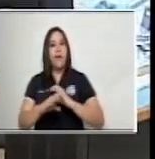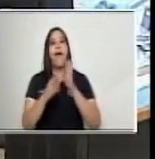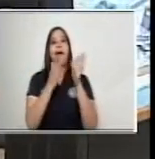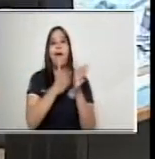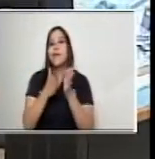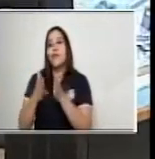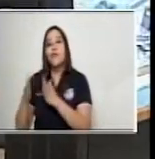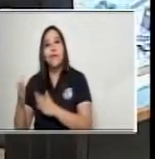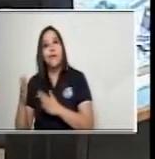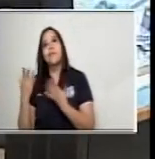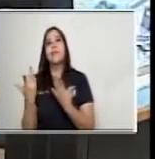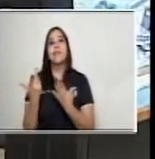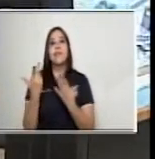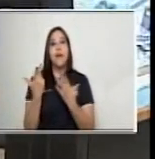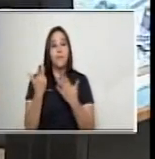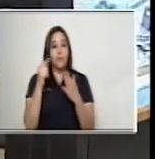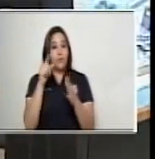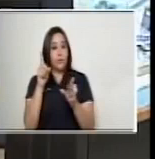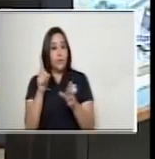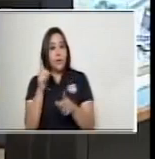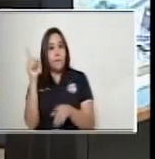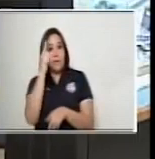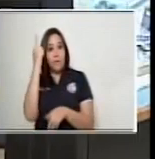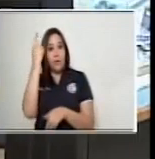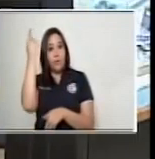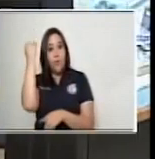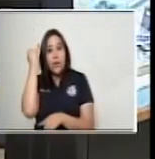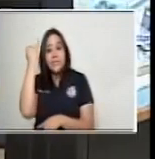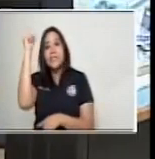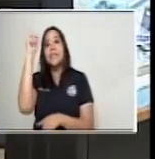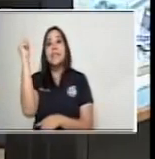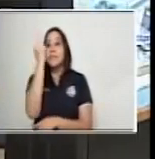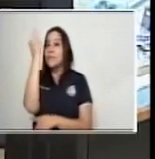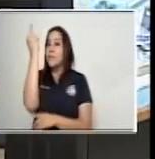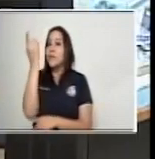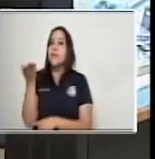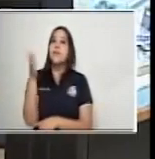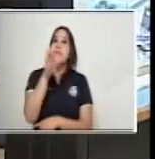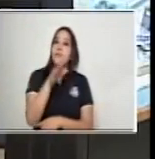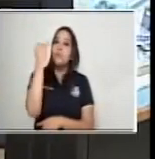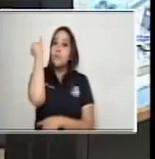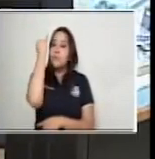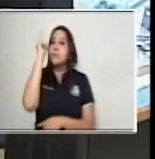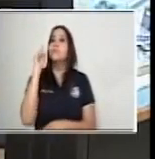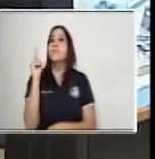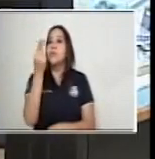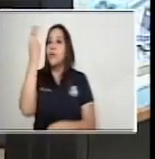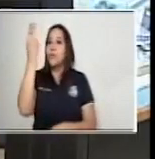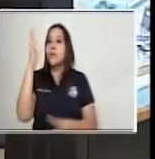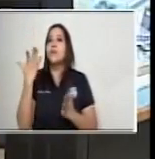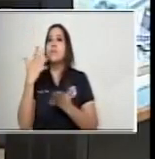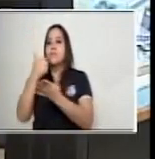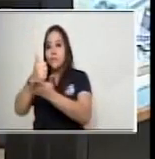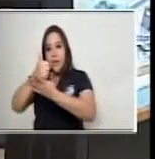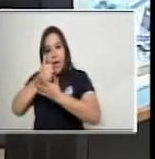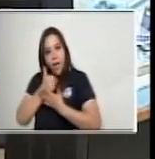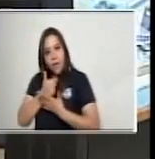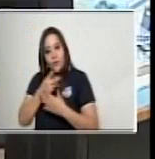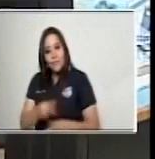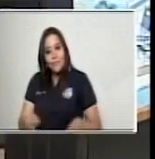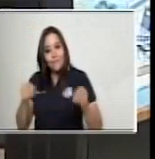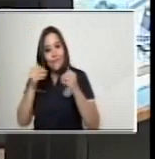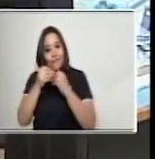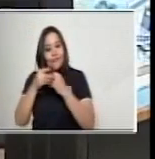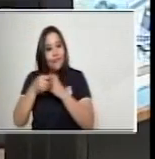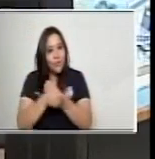iniciando por las ideas principales. Las ideas secundarias nos ayudarán para dar más profundidad al tema y